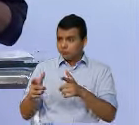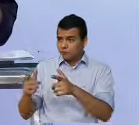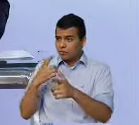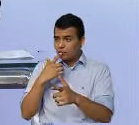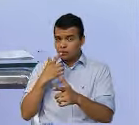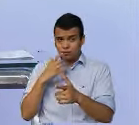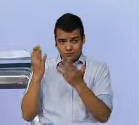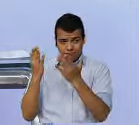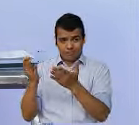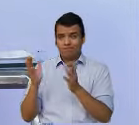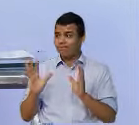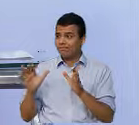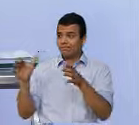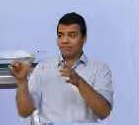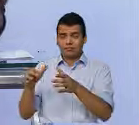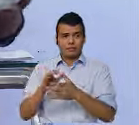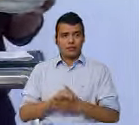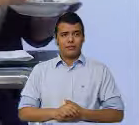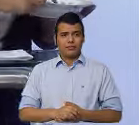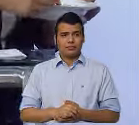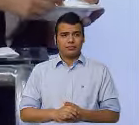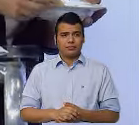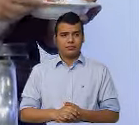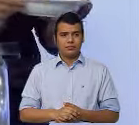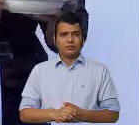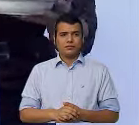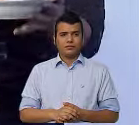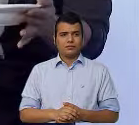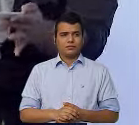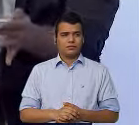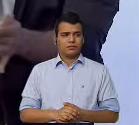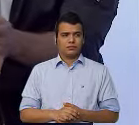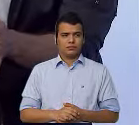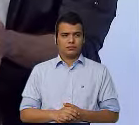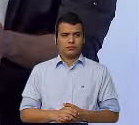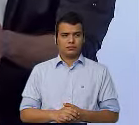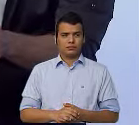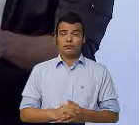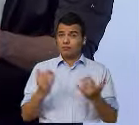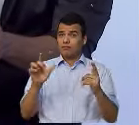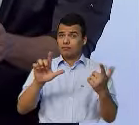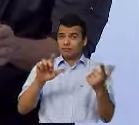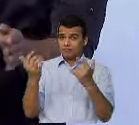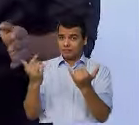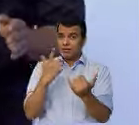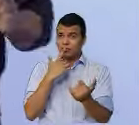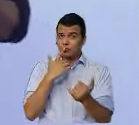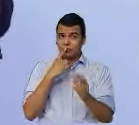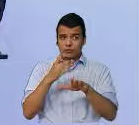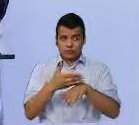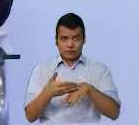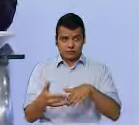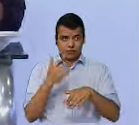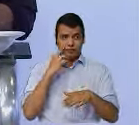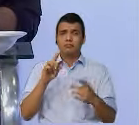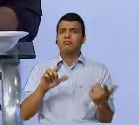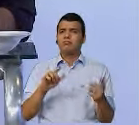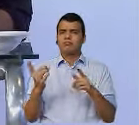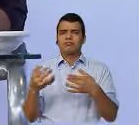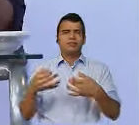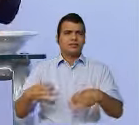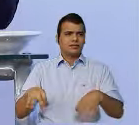Ve aquí. Se lo dejo listico. para que lo prueben ahorita. Así de sencillo se